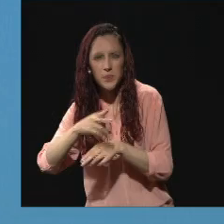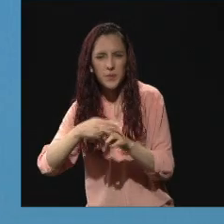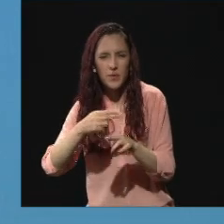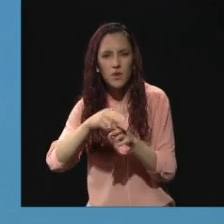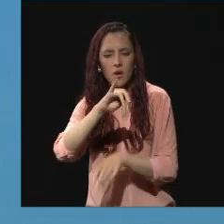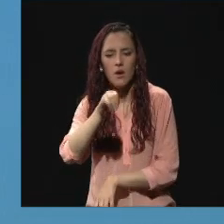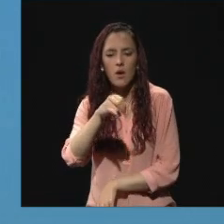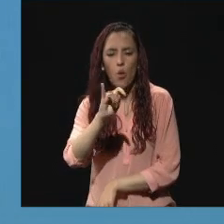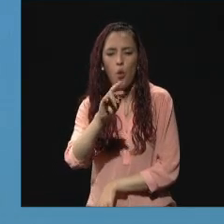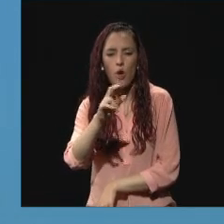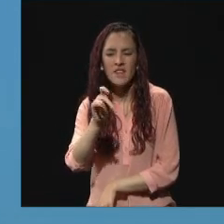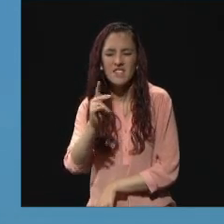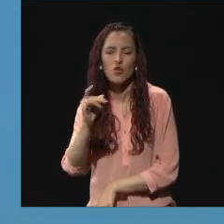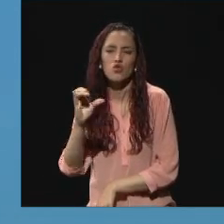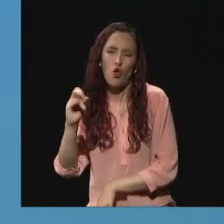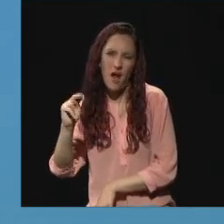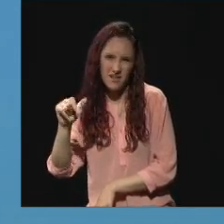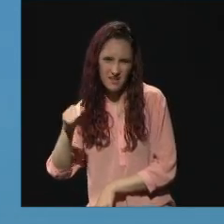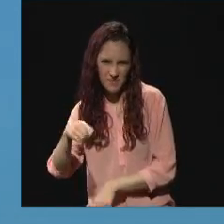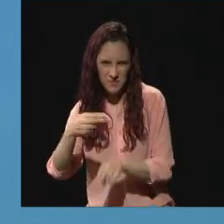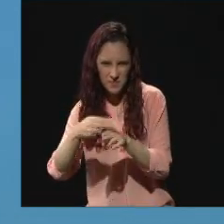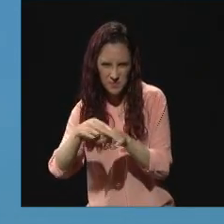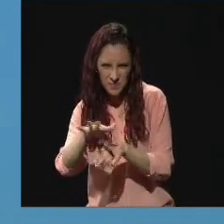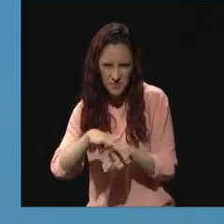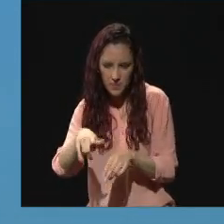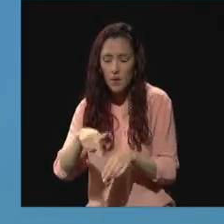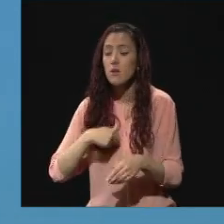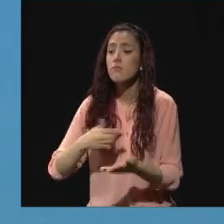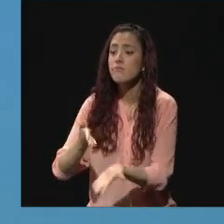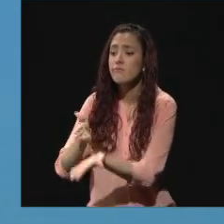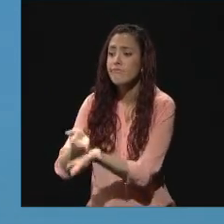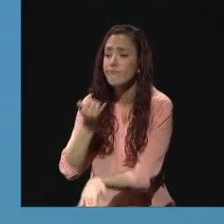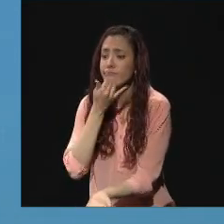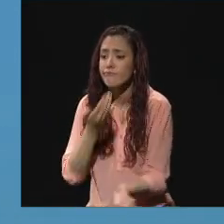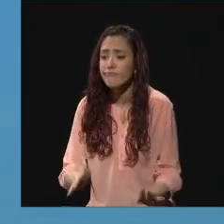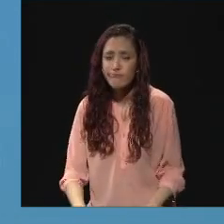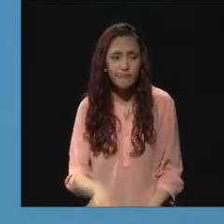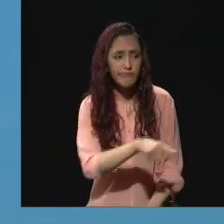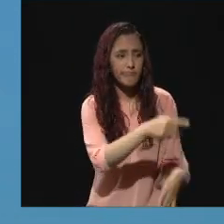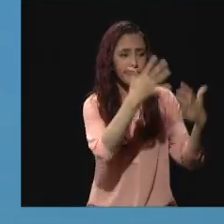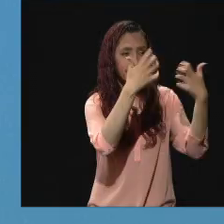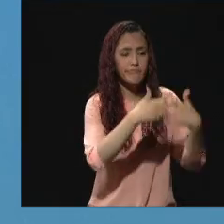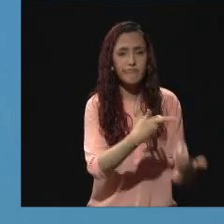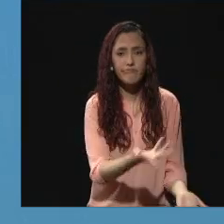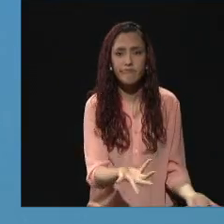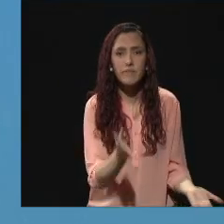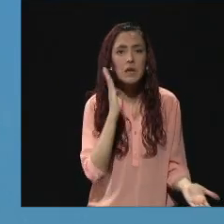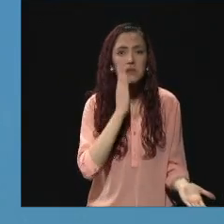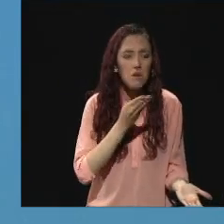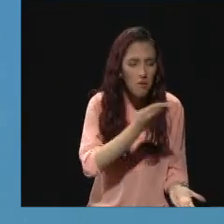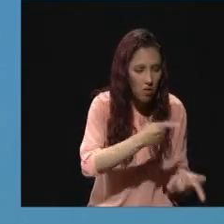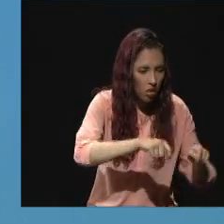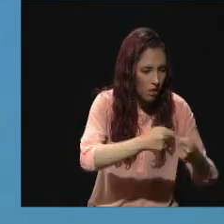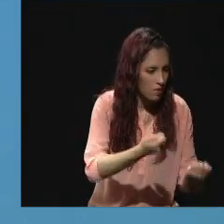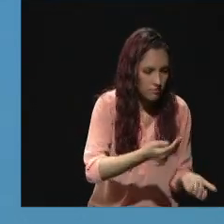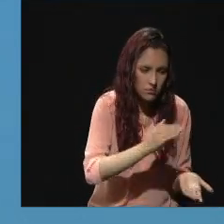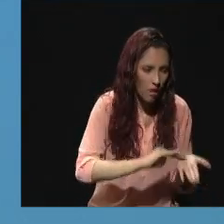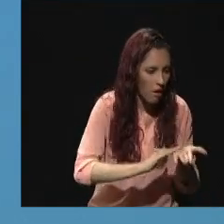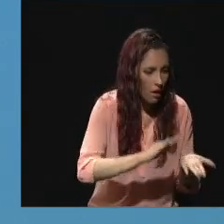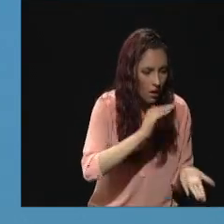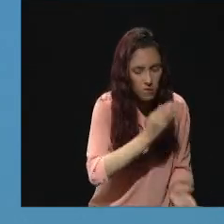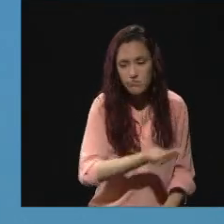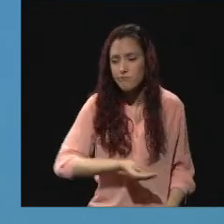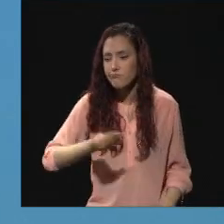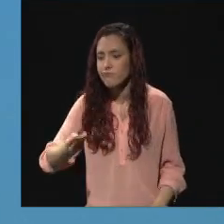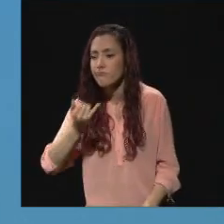y ahí pueden acudir diciendo oiga tengo una garantía que no me están cumpliendo necesito que me la cumplan eso pasa